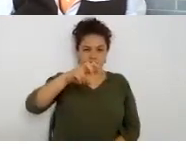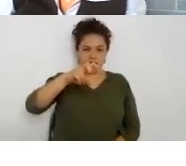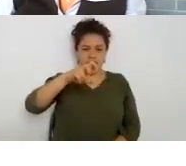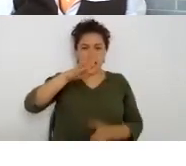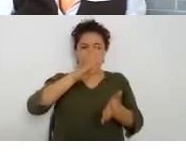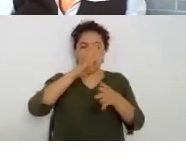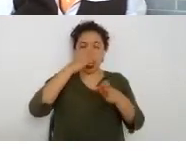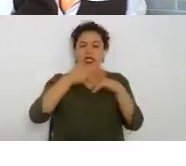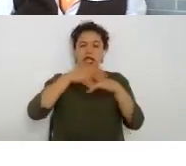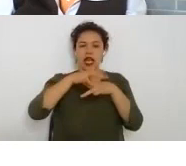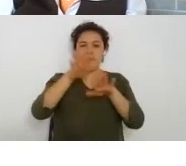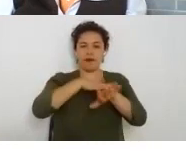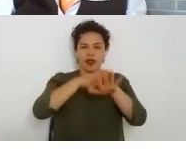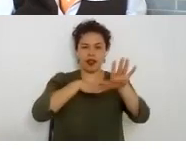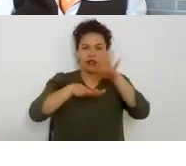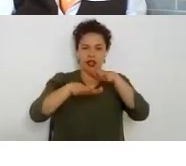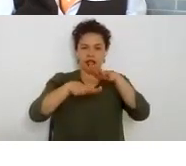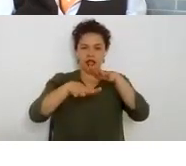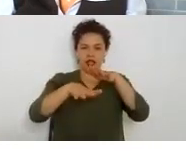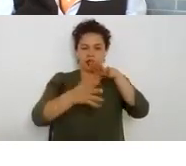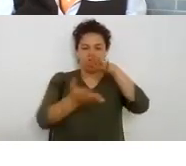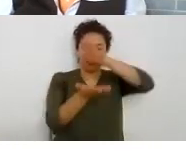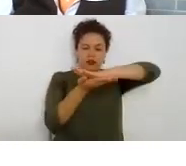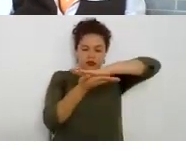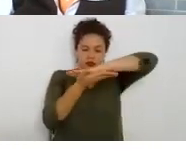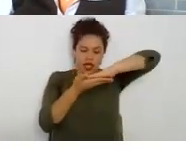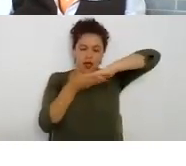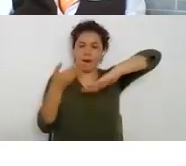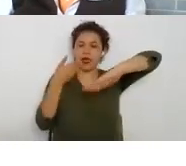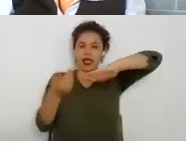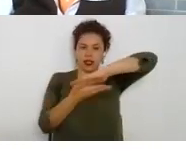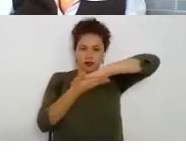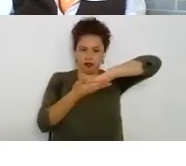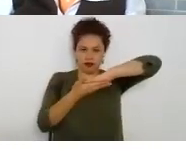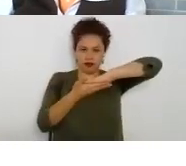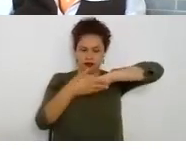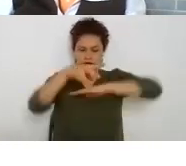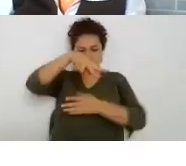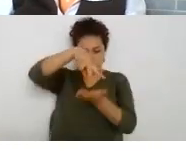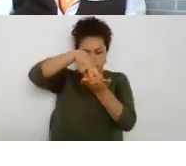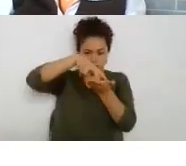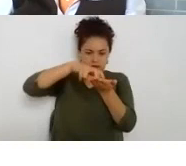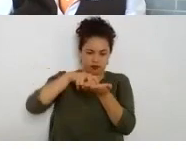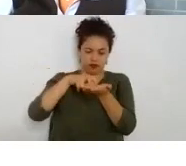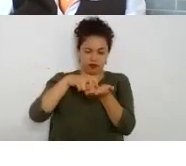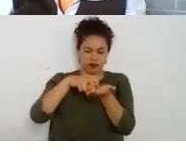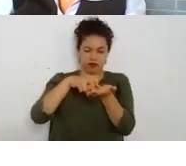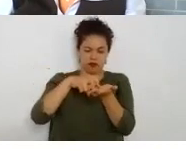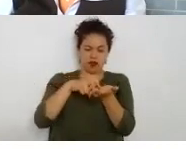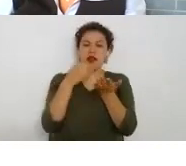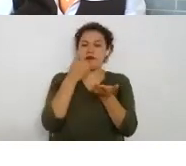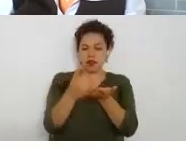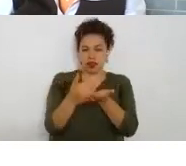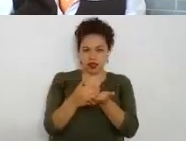pie quede tocando el suelo. ¿De acuerdo? Una vez que yo ya hice este movimiento de doblar